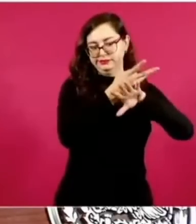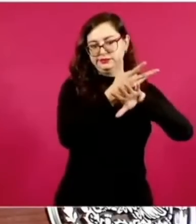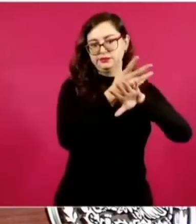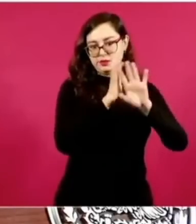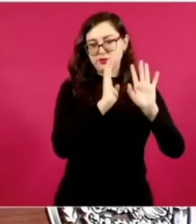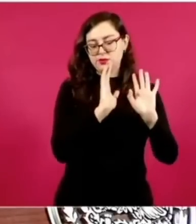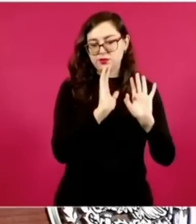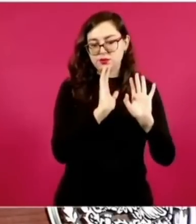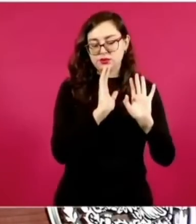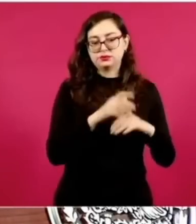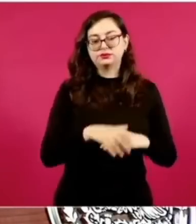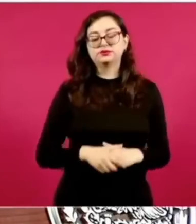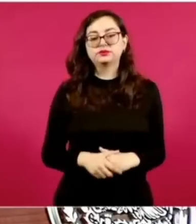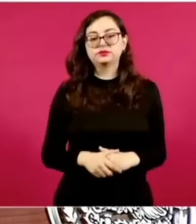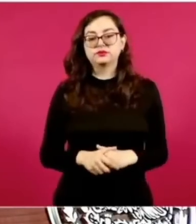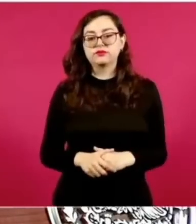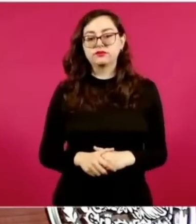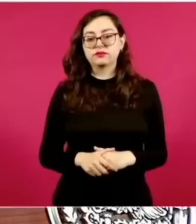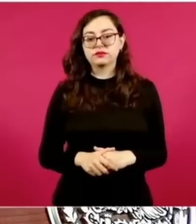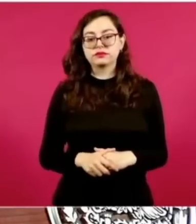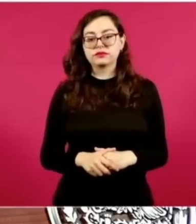anexados o